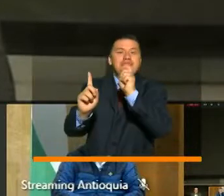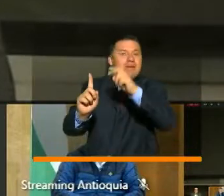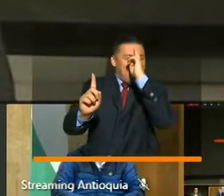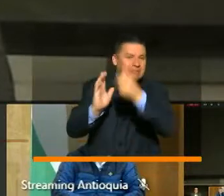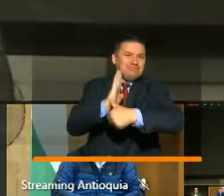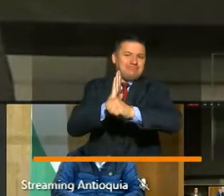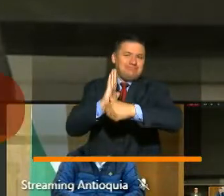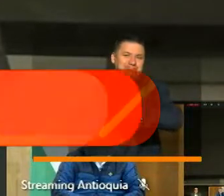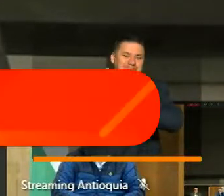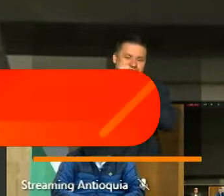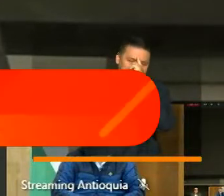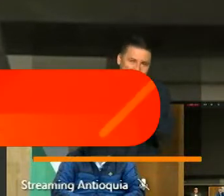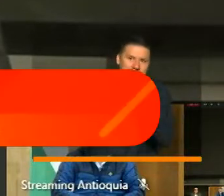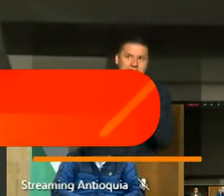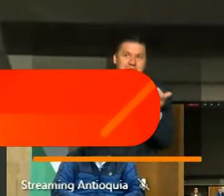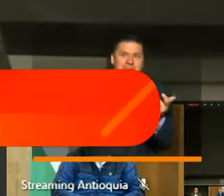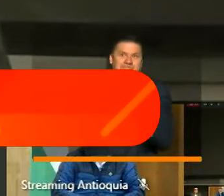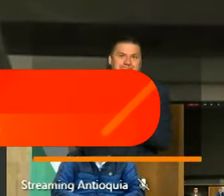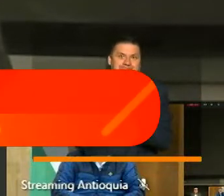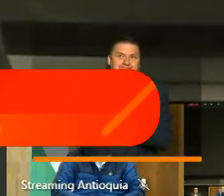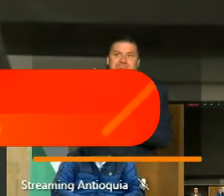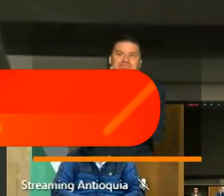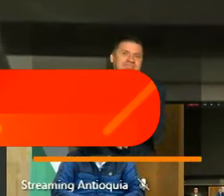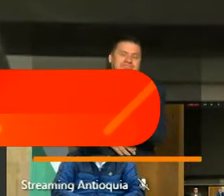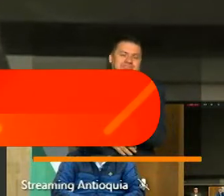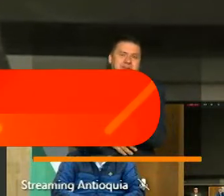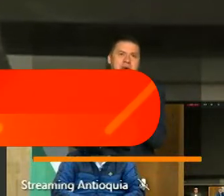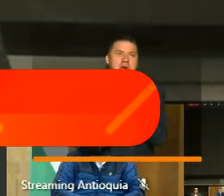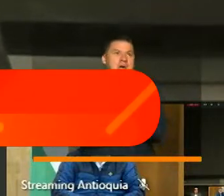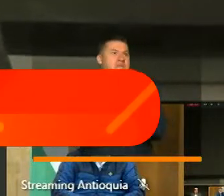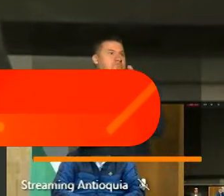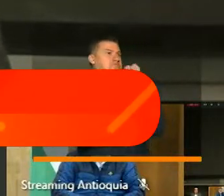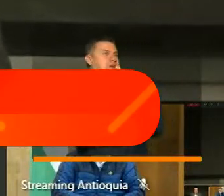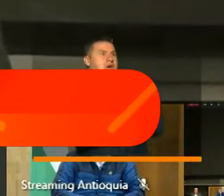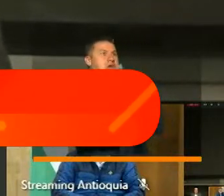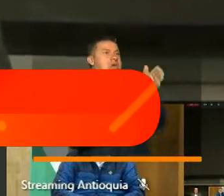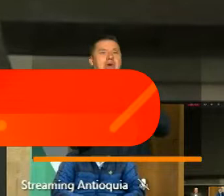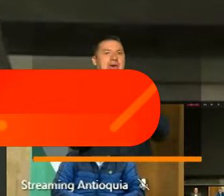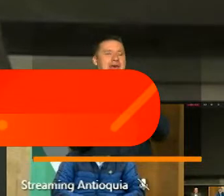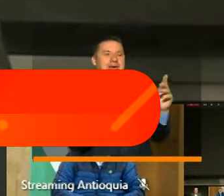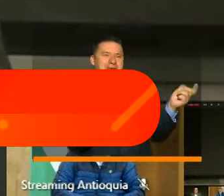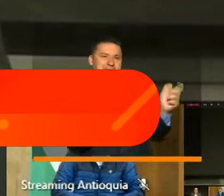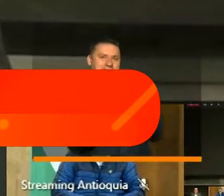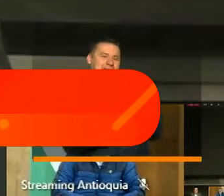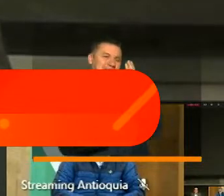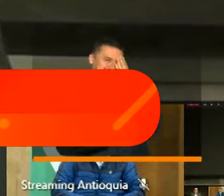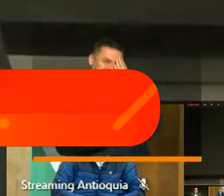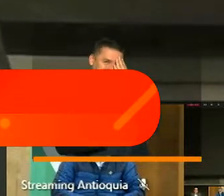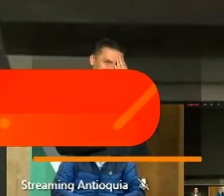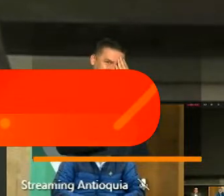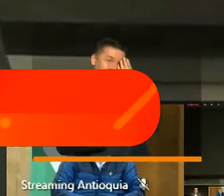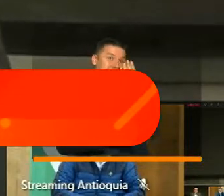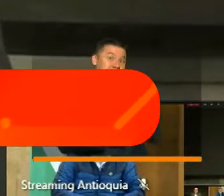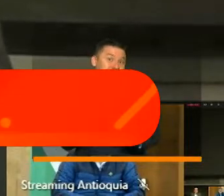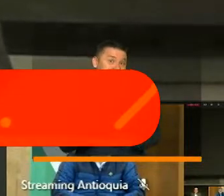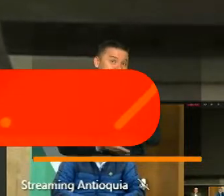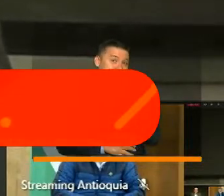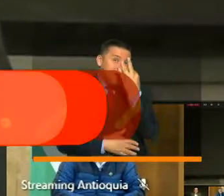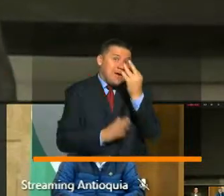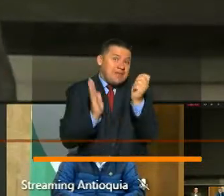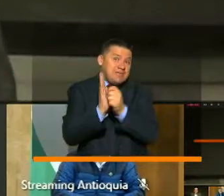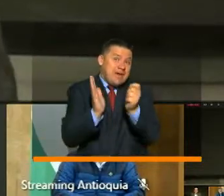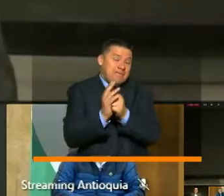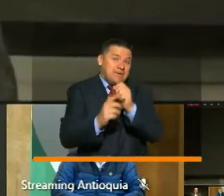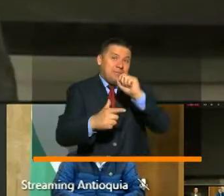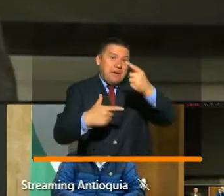que reducir la cantidad de personas que están circulando de alguna manera ante la inminencia de esta posibilidad de un